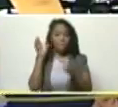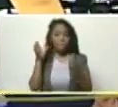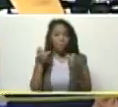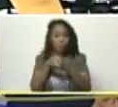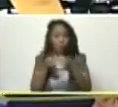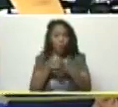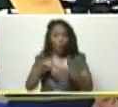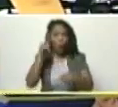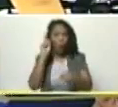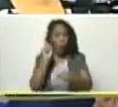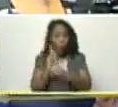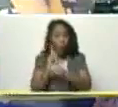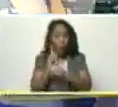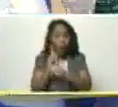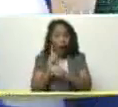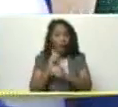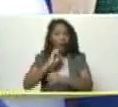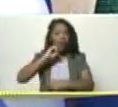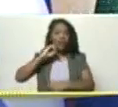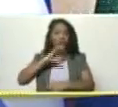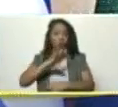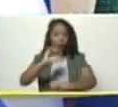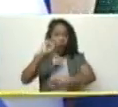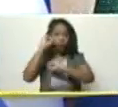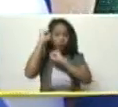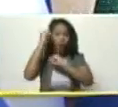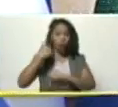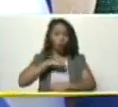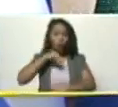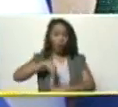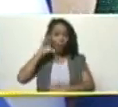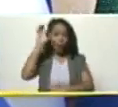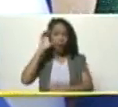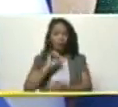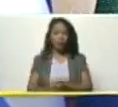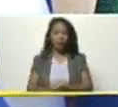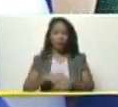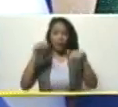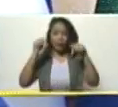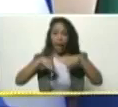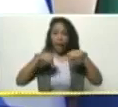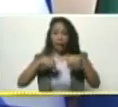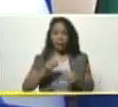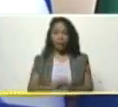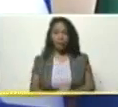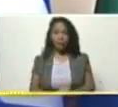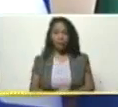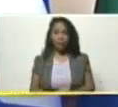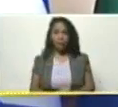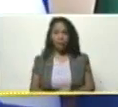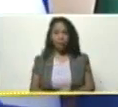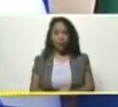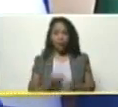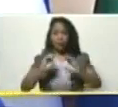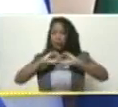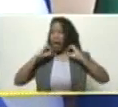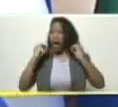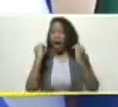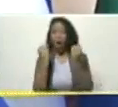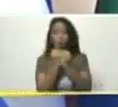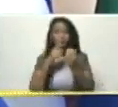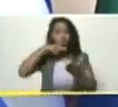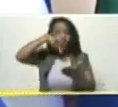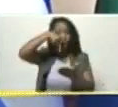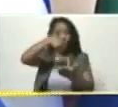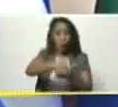y heroica de la historia de nuestro país. Y aquí, en este salón que lleva el